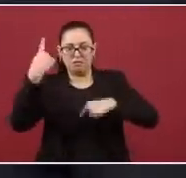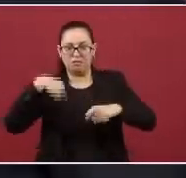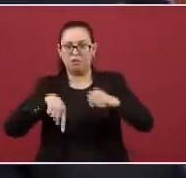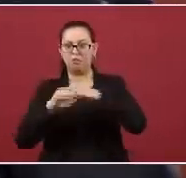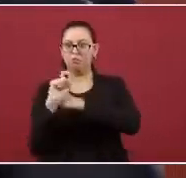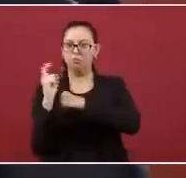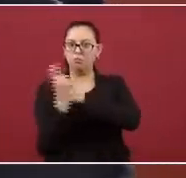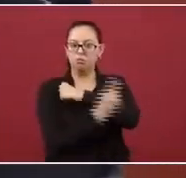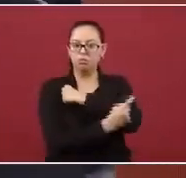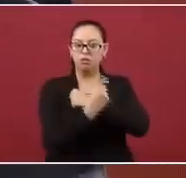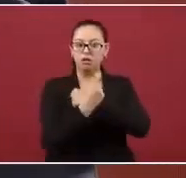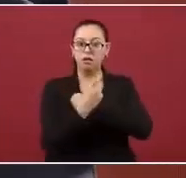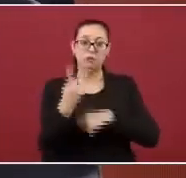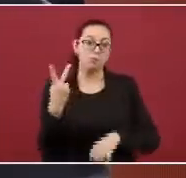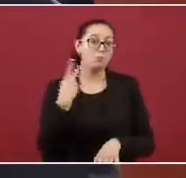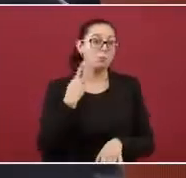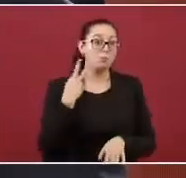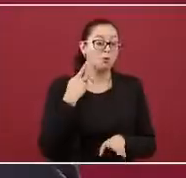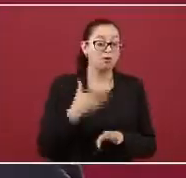un modelo económico,